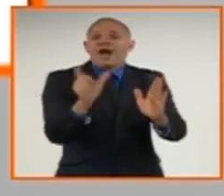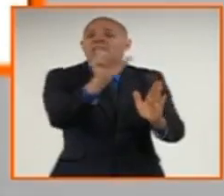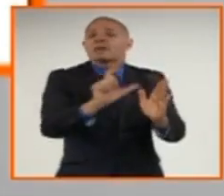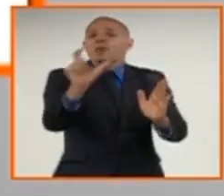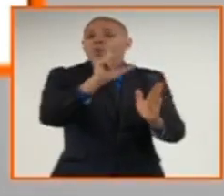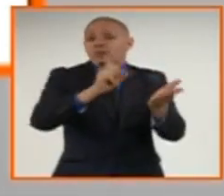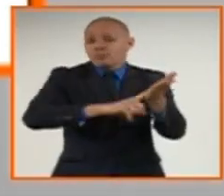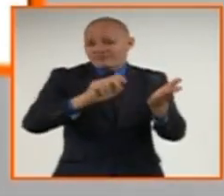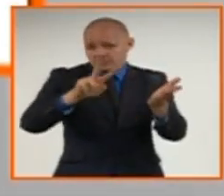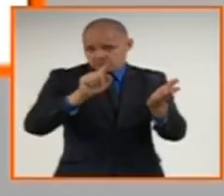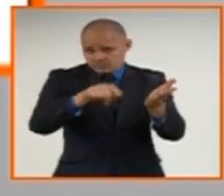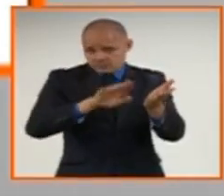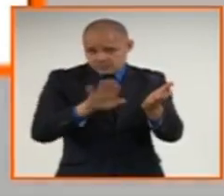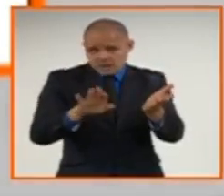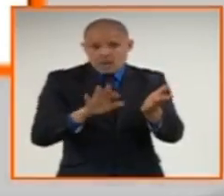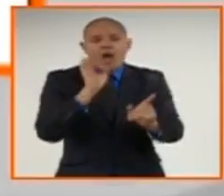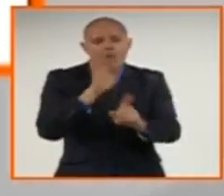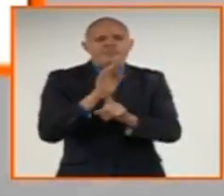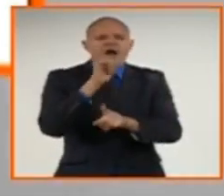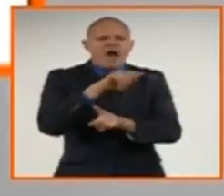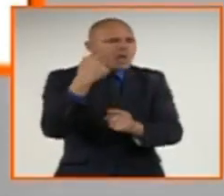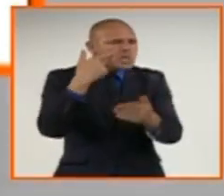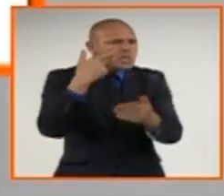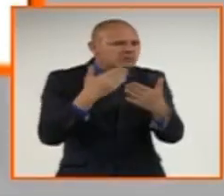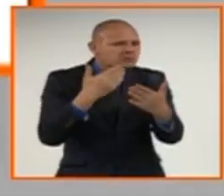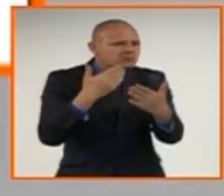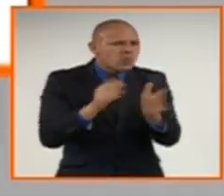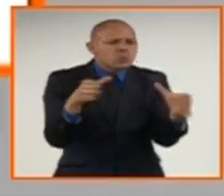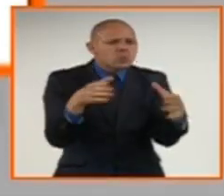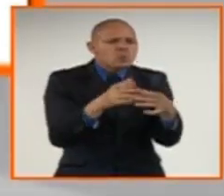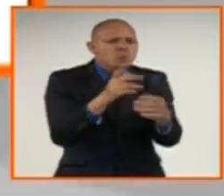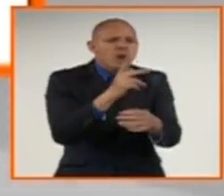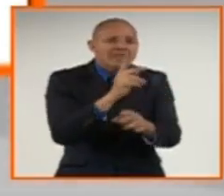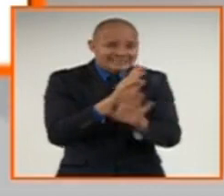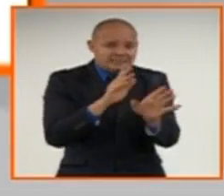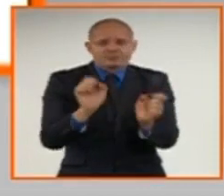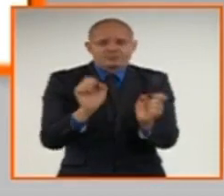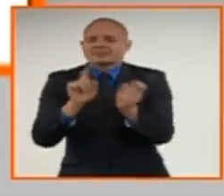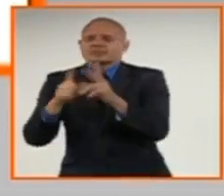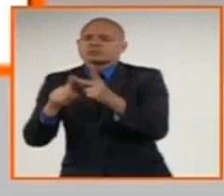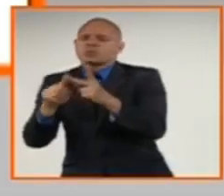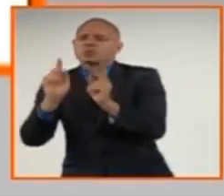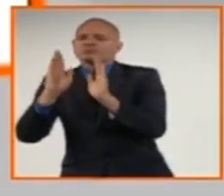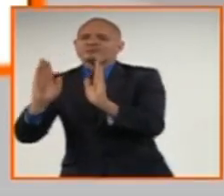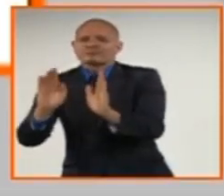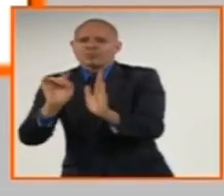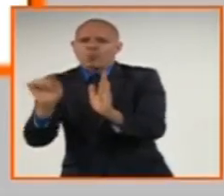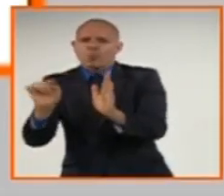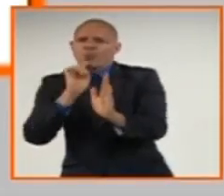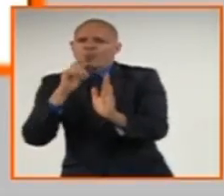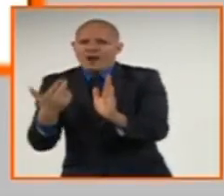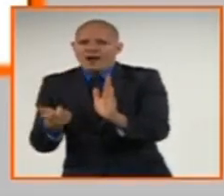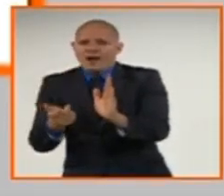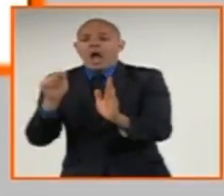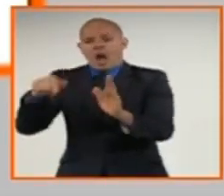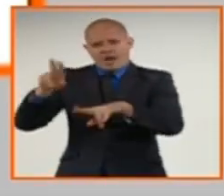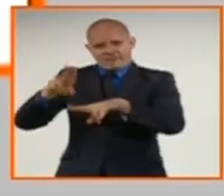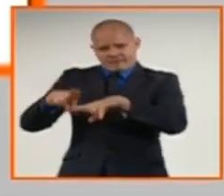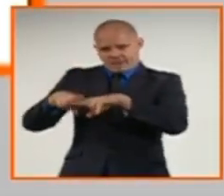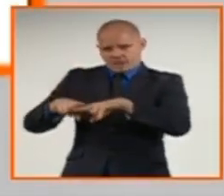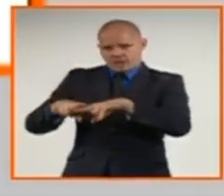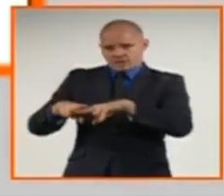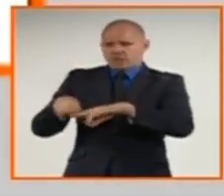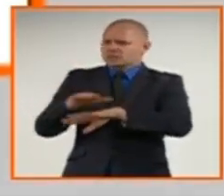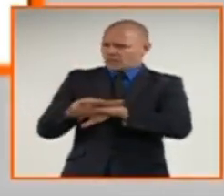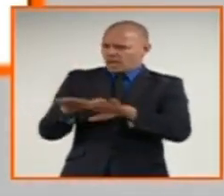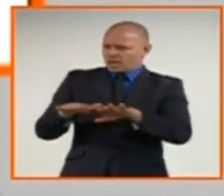para el autorizado uso de emergencia pediátrico, y después un estudio que le llamamos Meñique, que se realizó aquí en La Habana. En total,